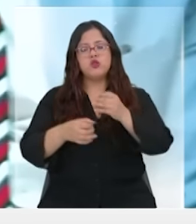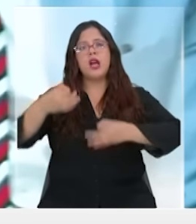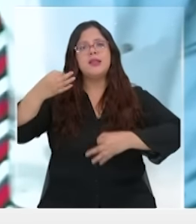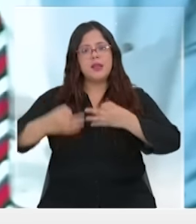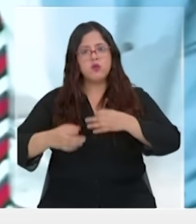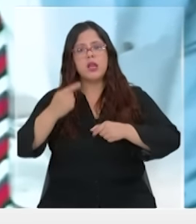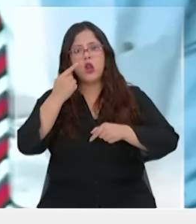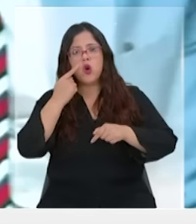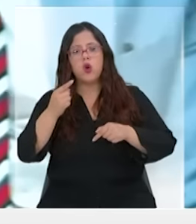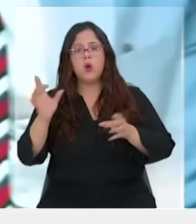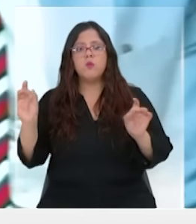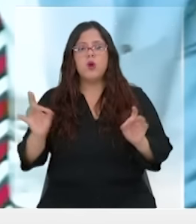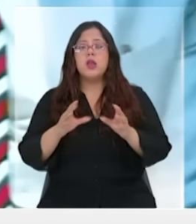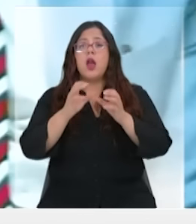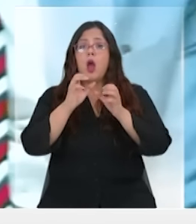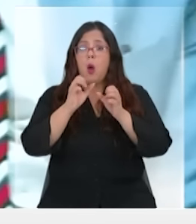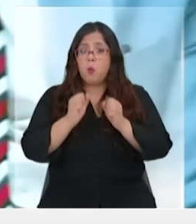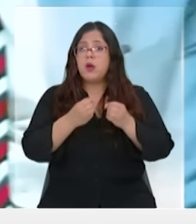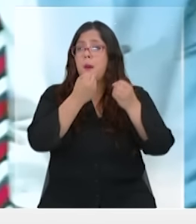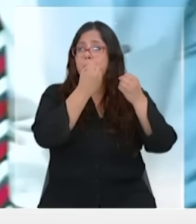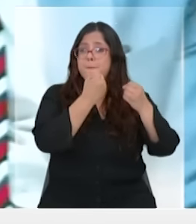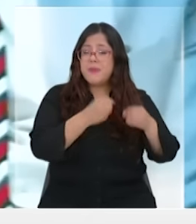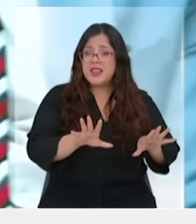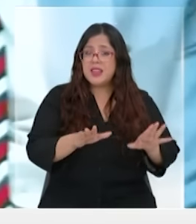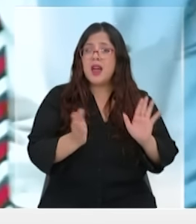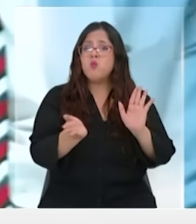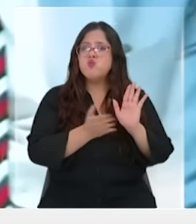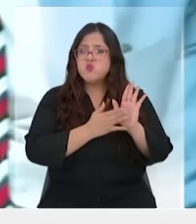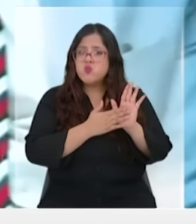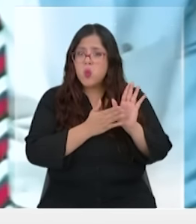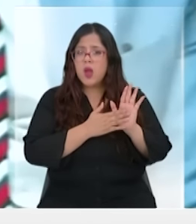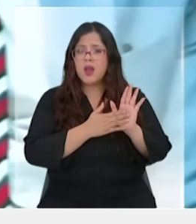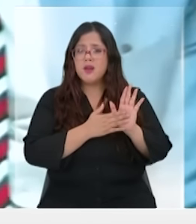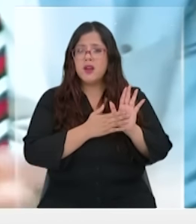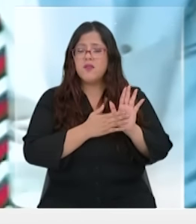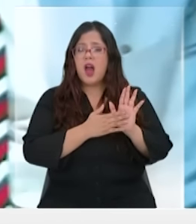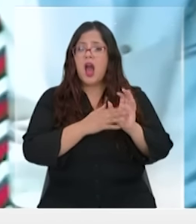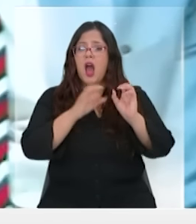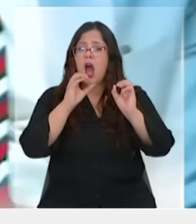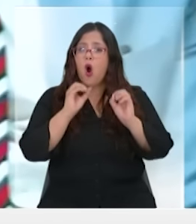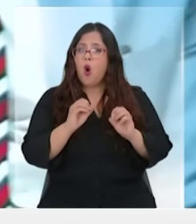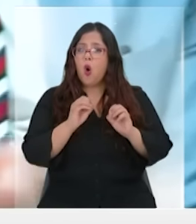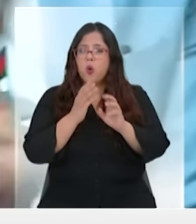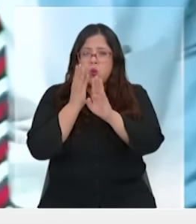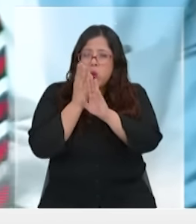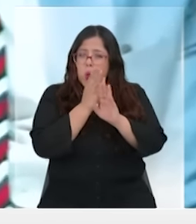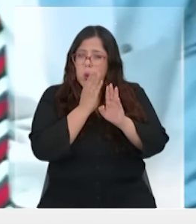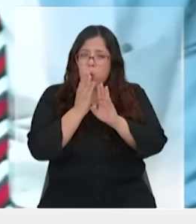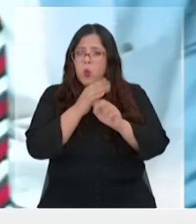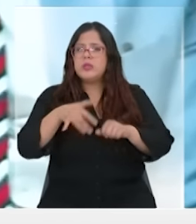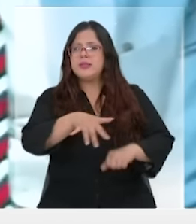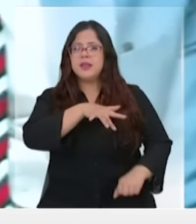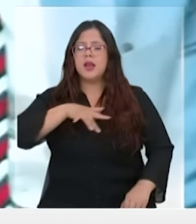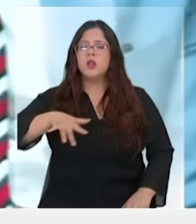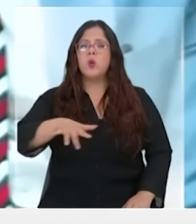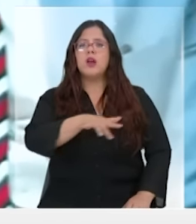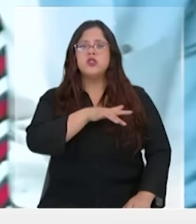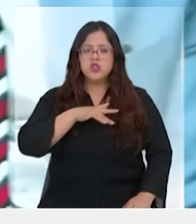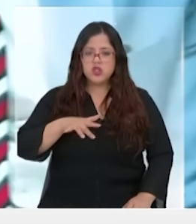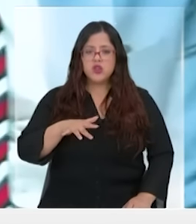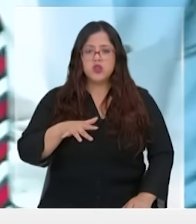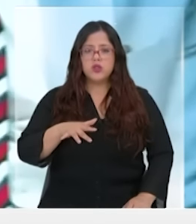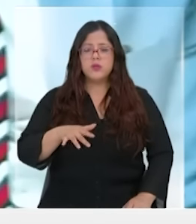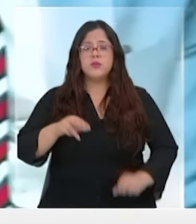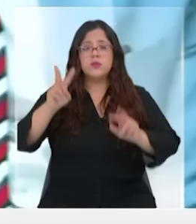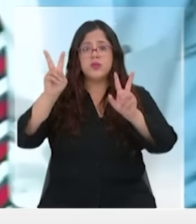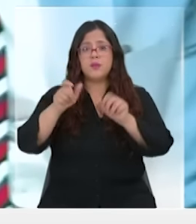que podría haber pérdida de antecedentes o de evidencia o algún tipo de enmascaramiento respecto de los hechos en